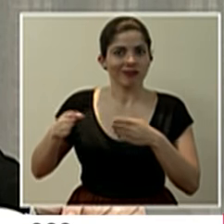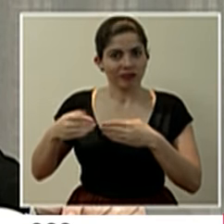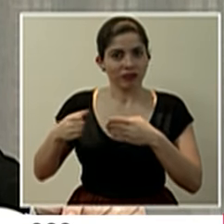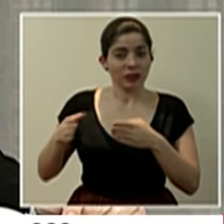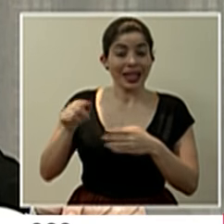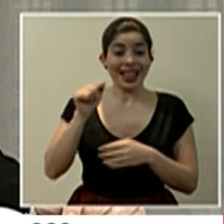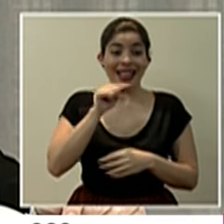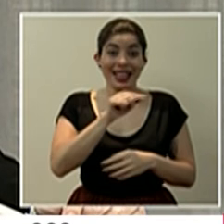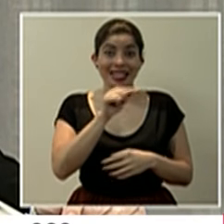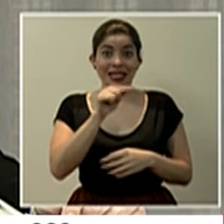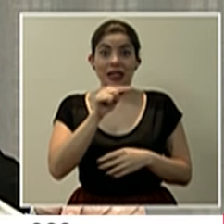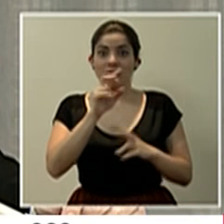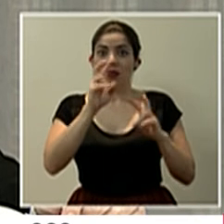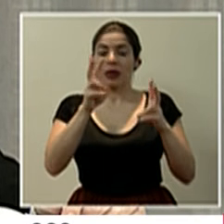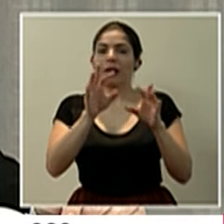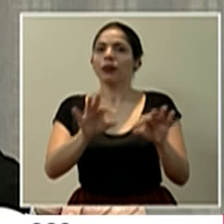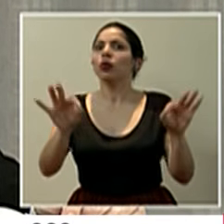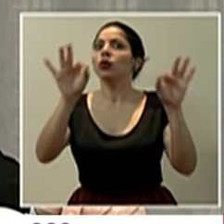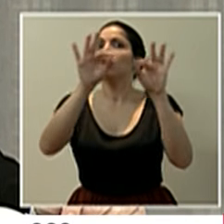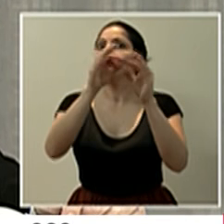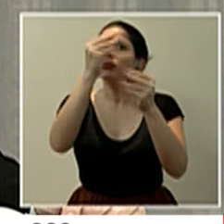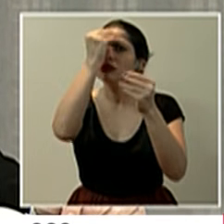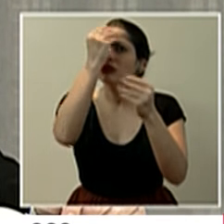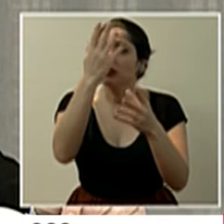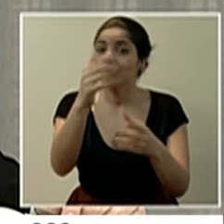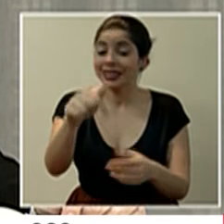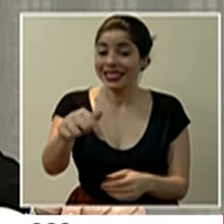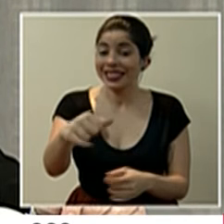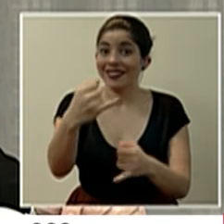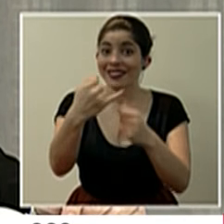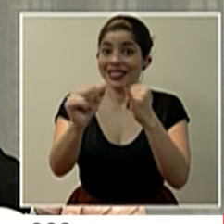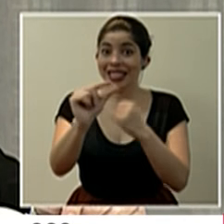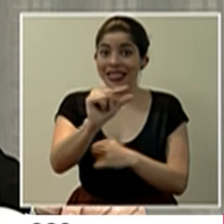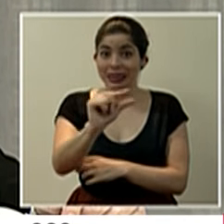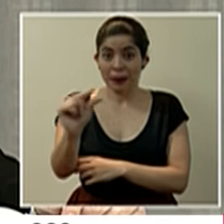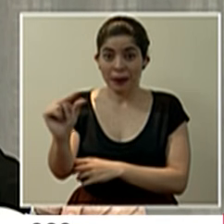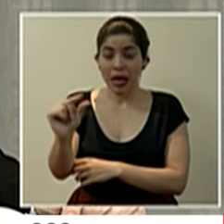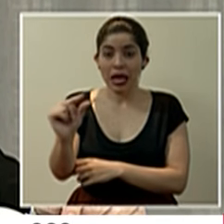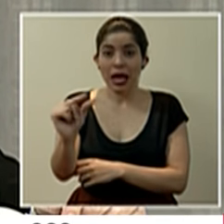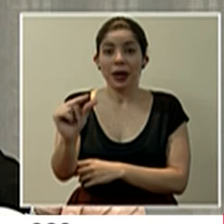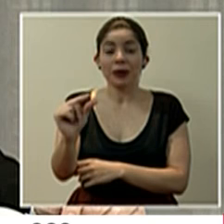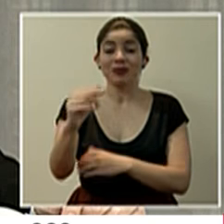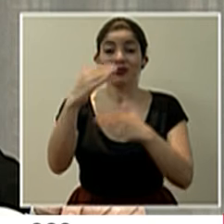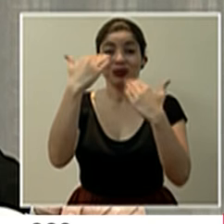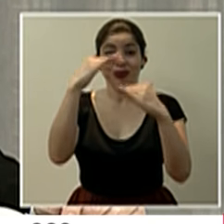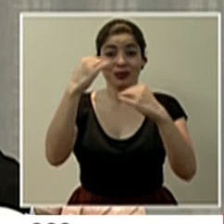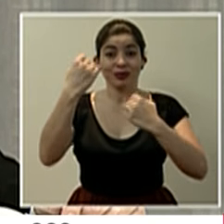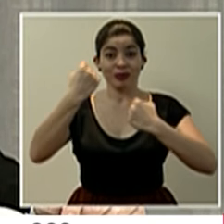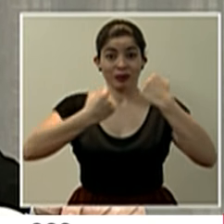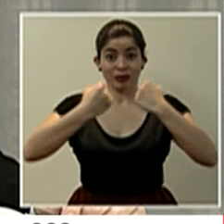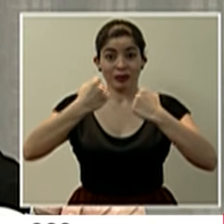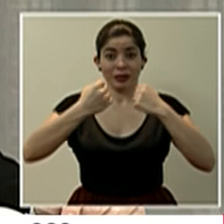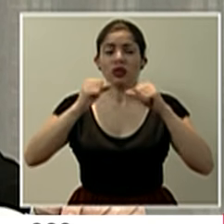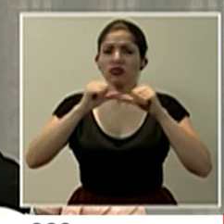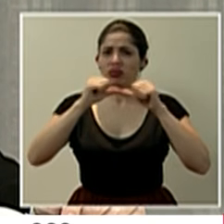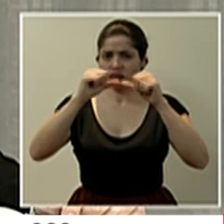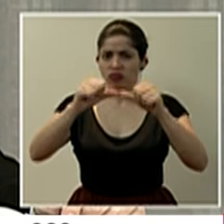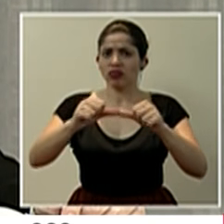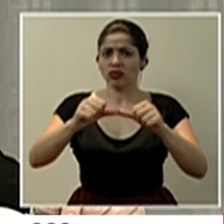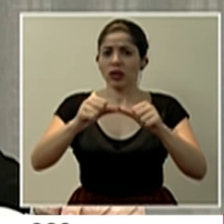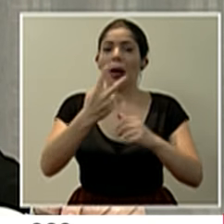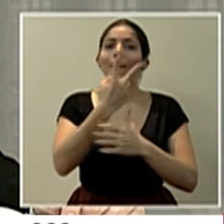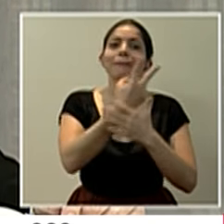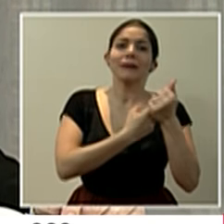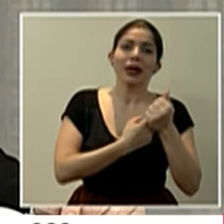premisa, es importante indicar que a partir de este fin de semana, la restricción vehicular continúa con pares